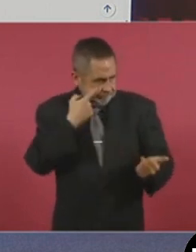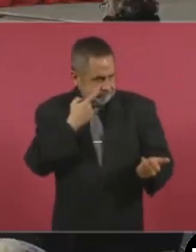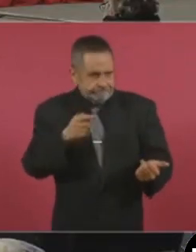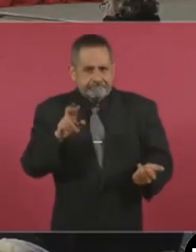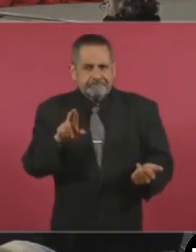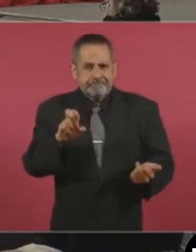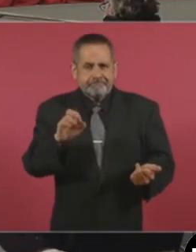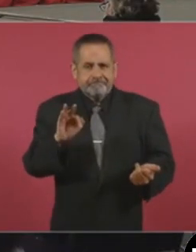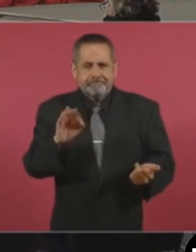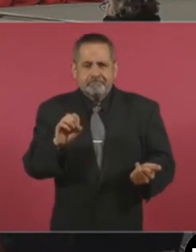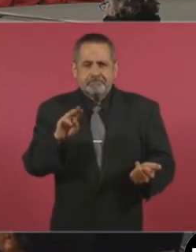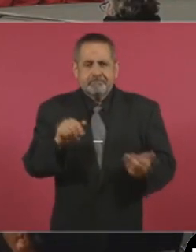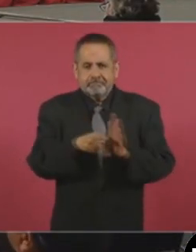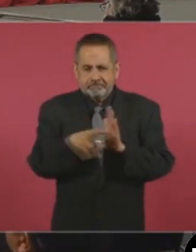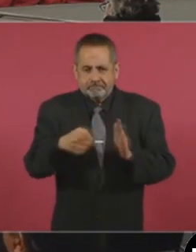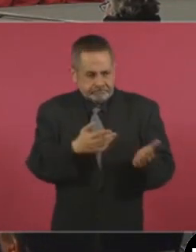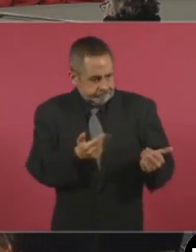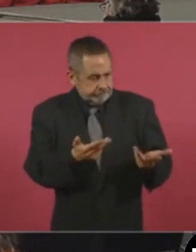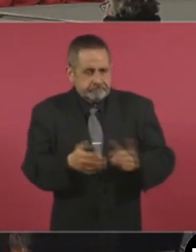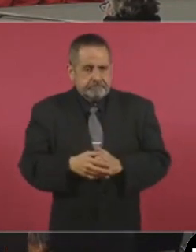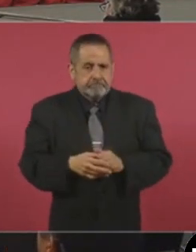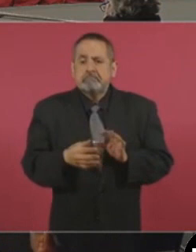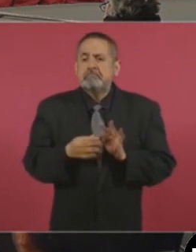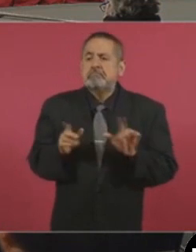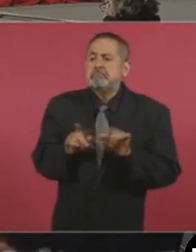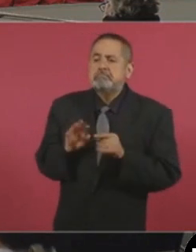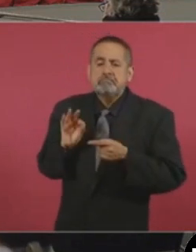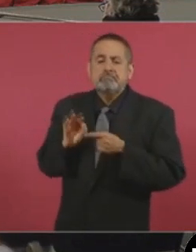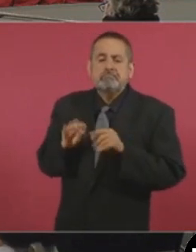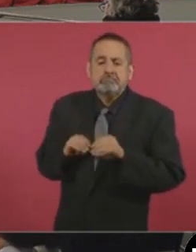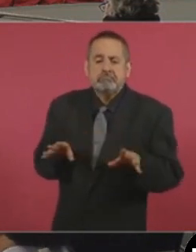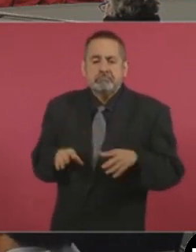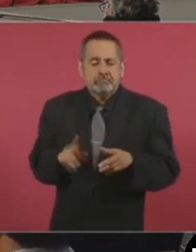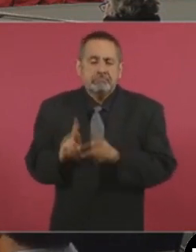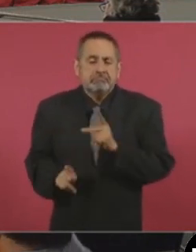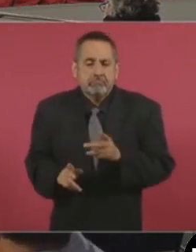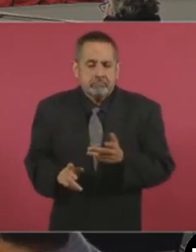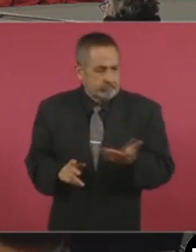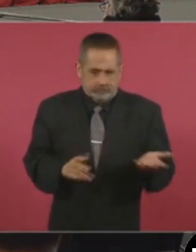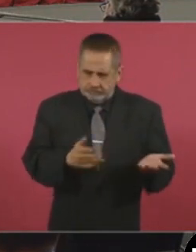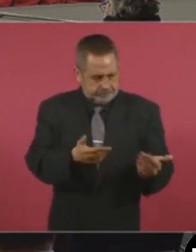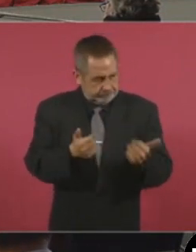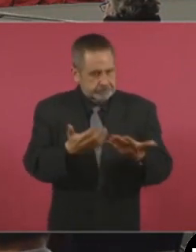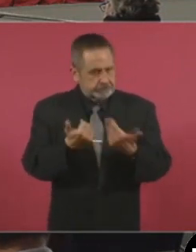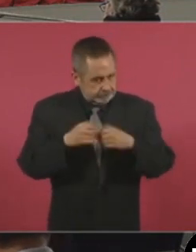¿por qué nada más hizo mención a una parte?